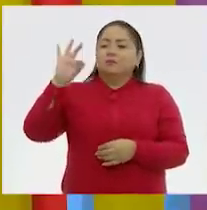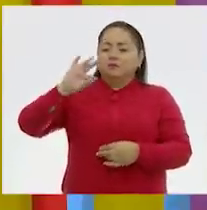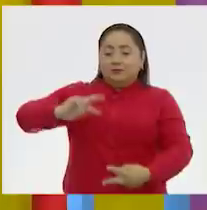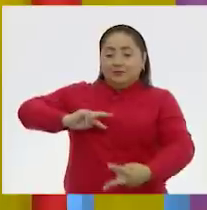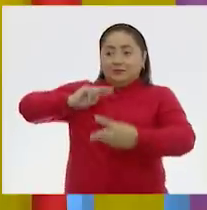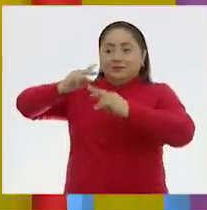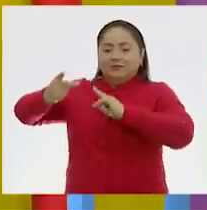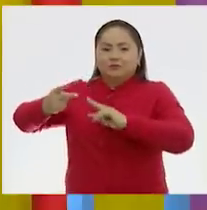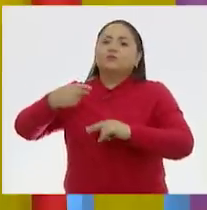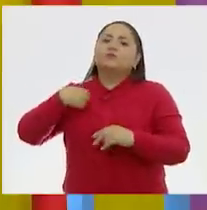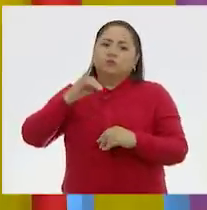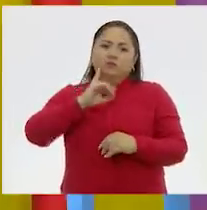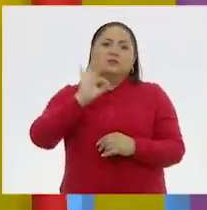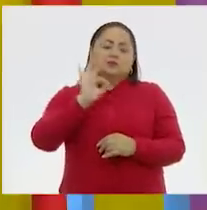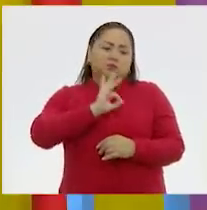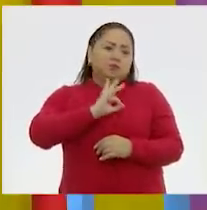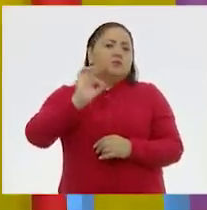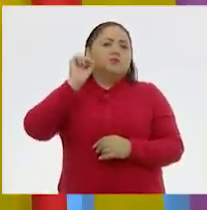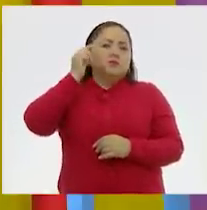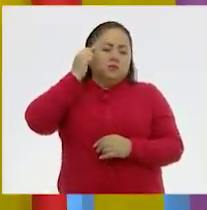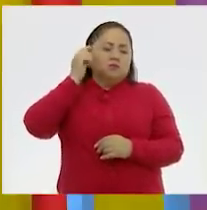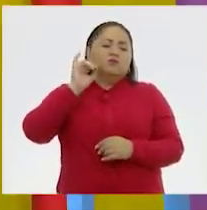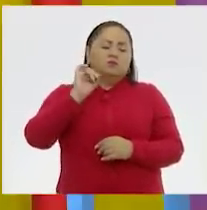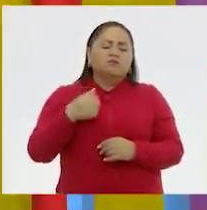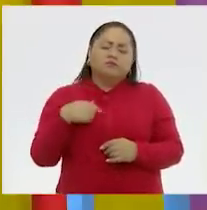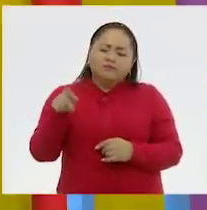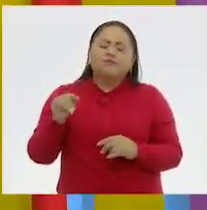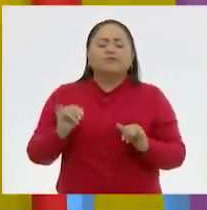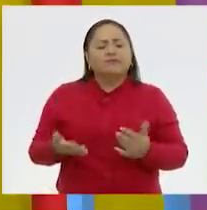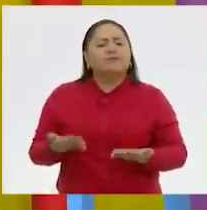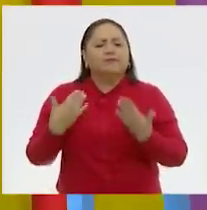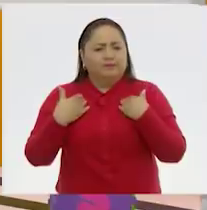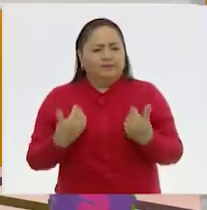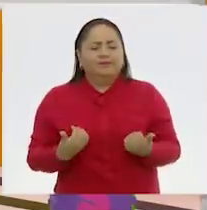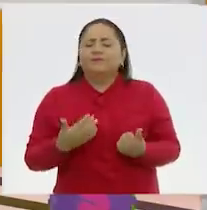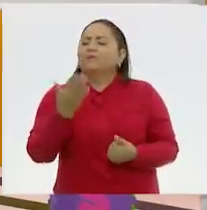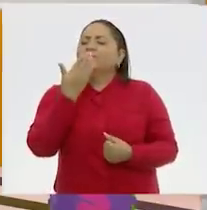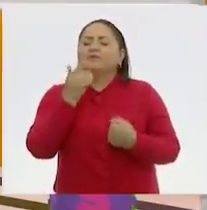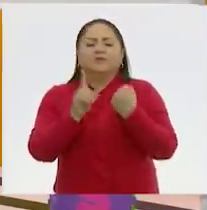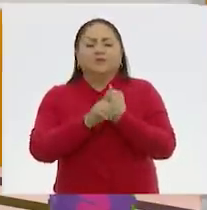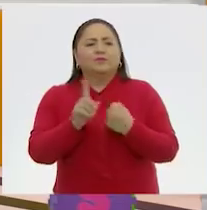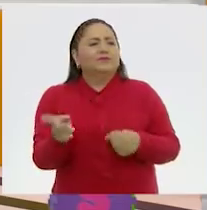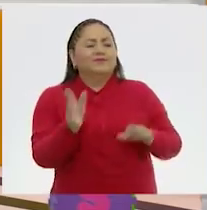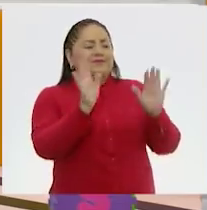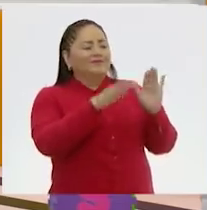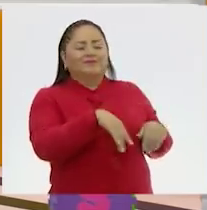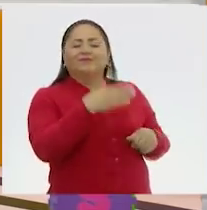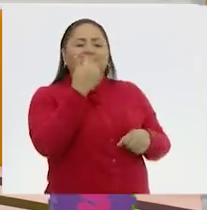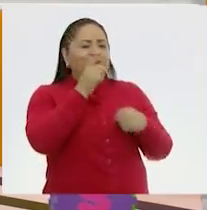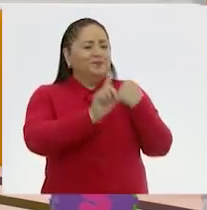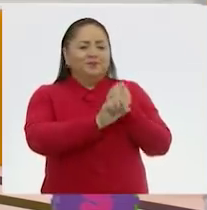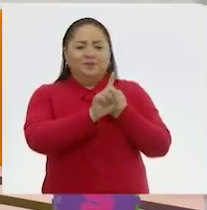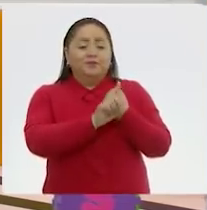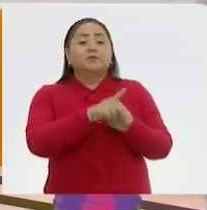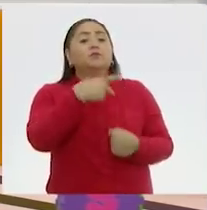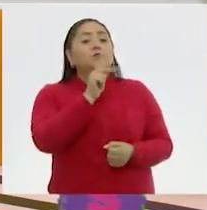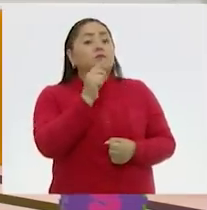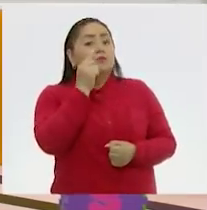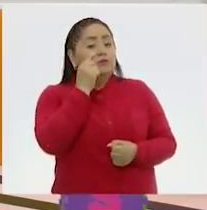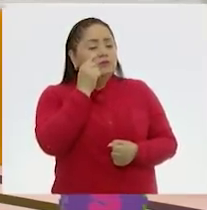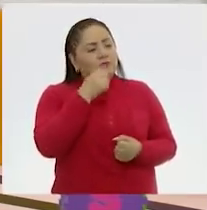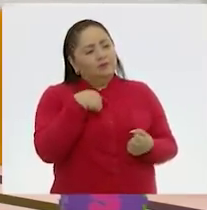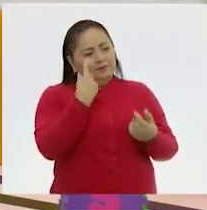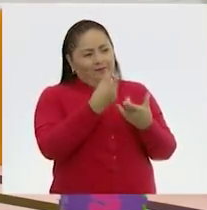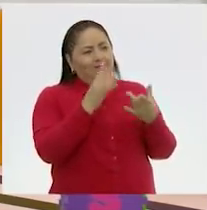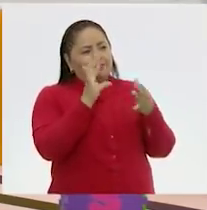lugar, también me hubiera enojado mucho. Sí, te entiendo muy bien. No hay problema. No hay ningún problema. Es que fíjate que además te quiero